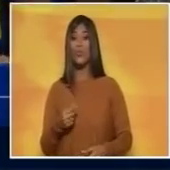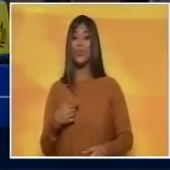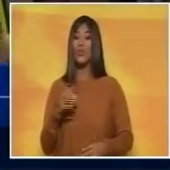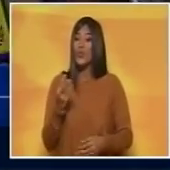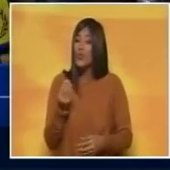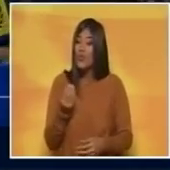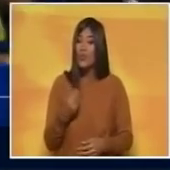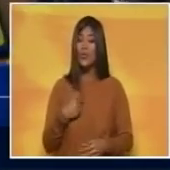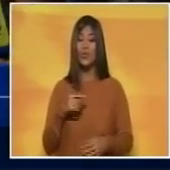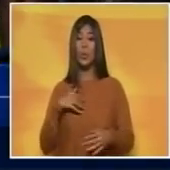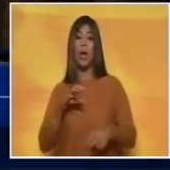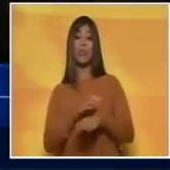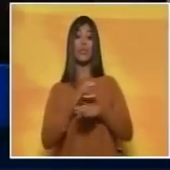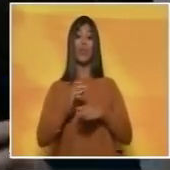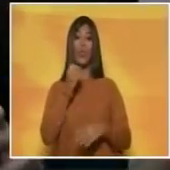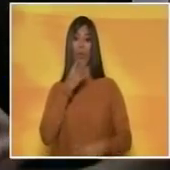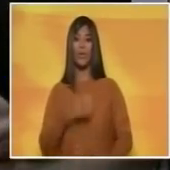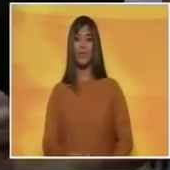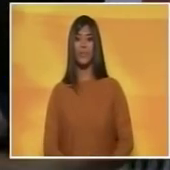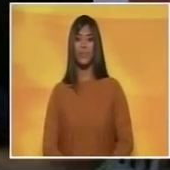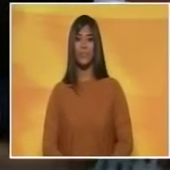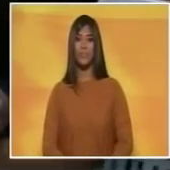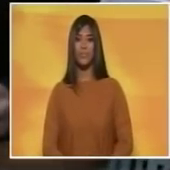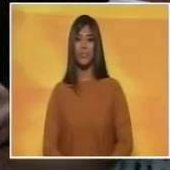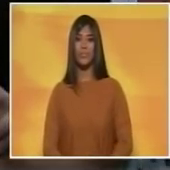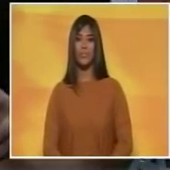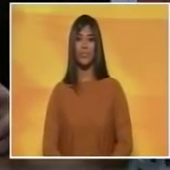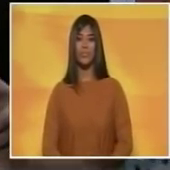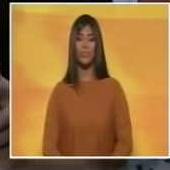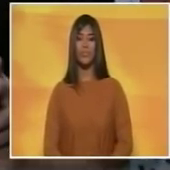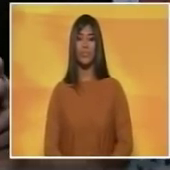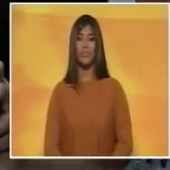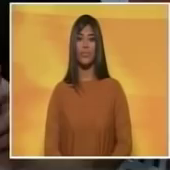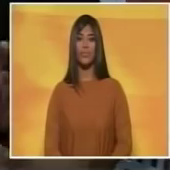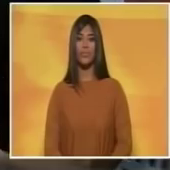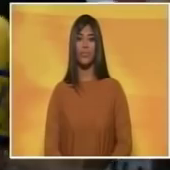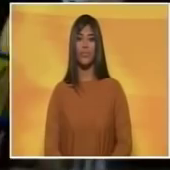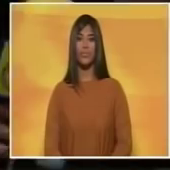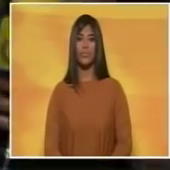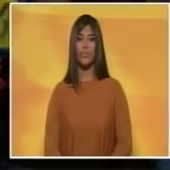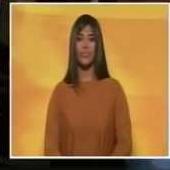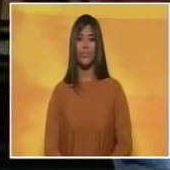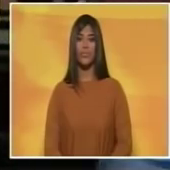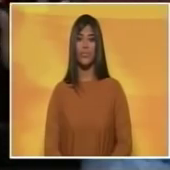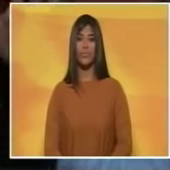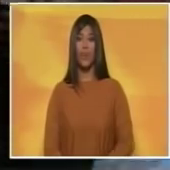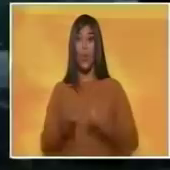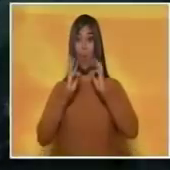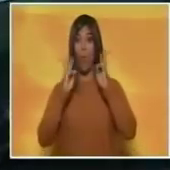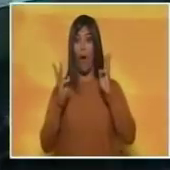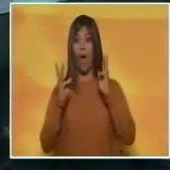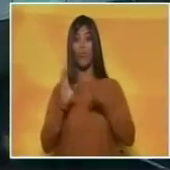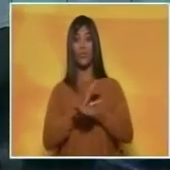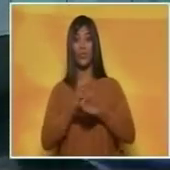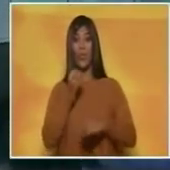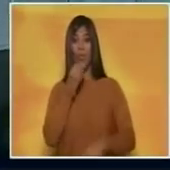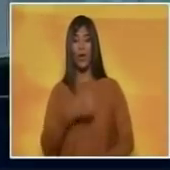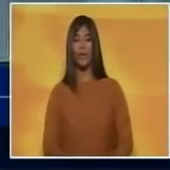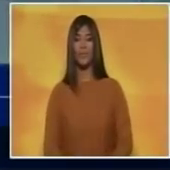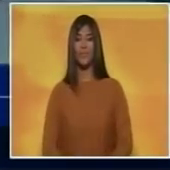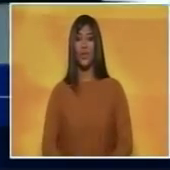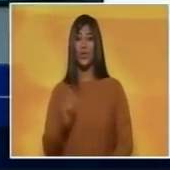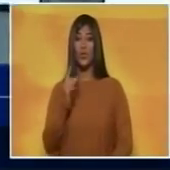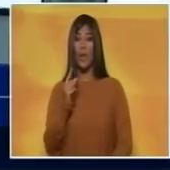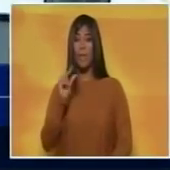pero mucho ritmo. Un soprano, no. Re, ¡Denuncio! ¡Wow! Así es, amigos, y